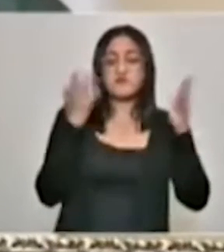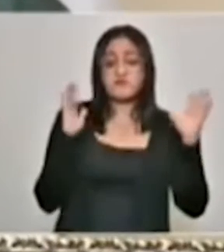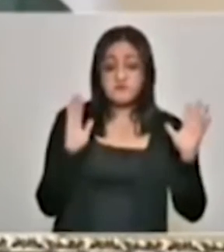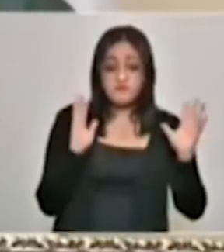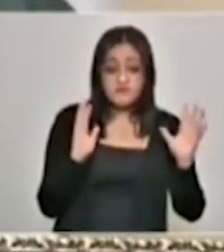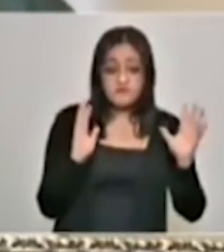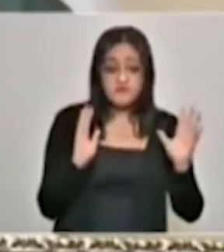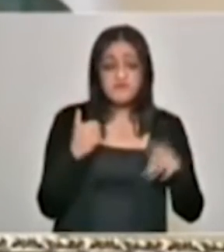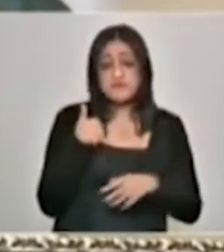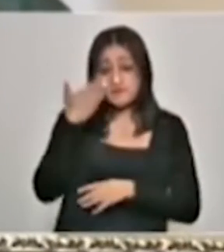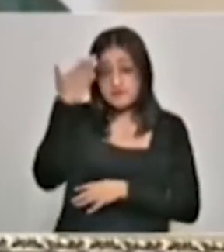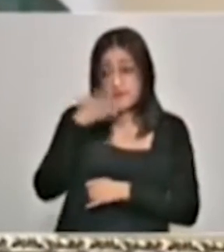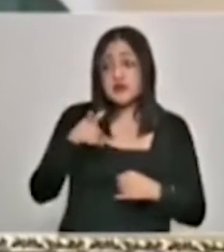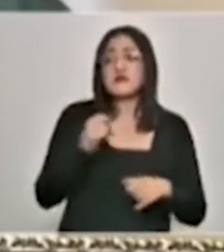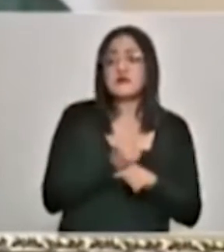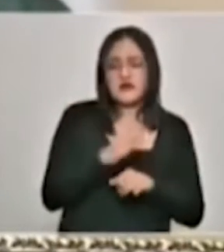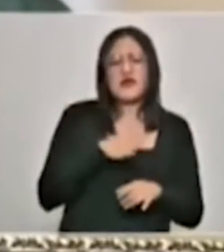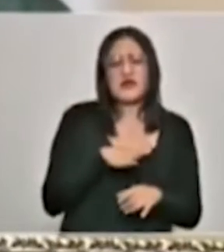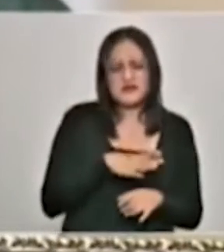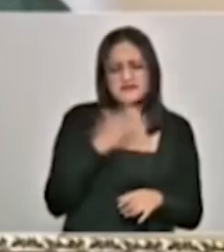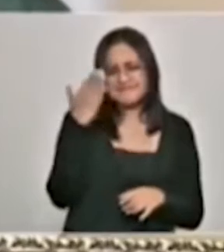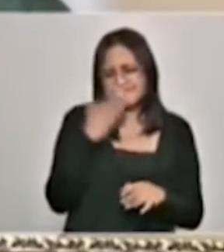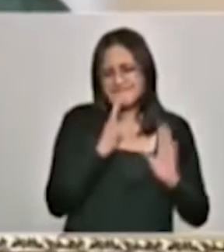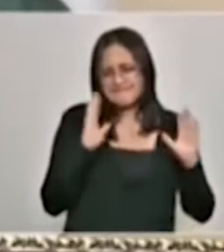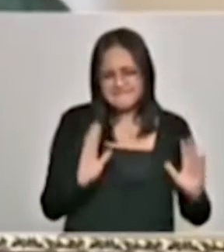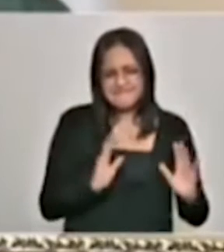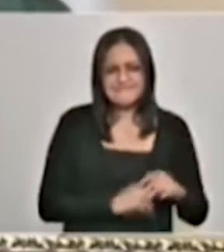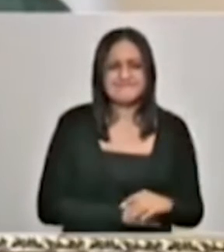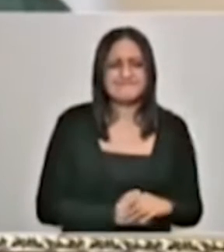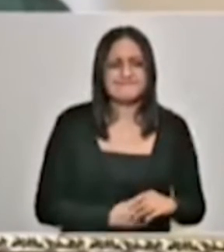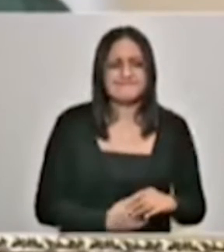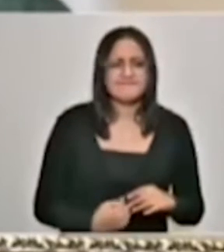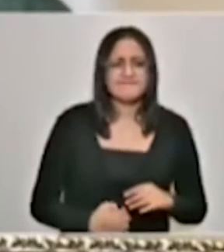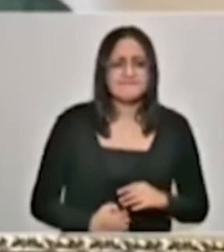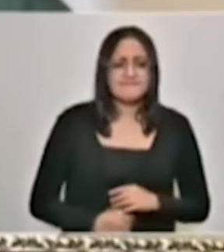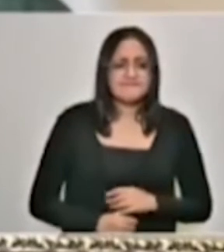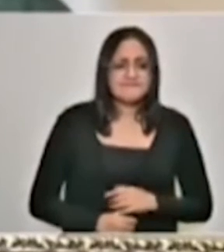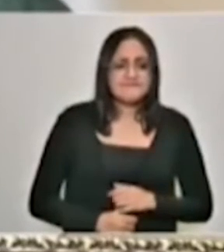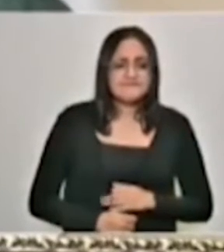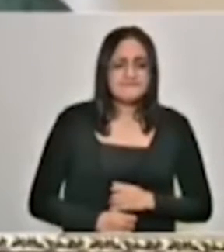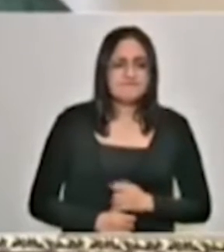¿sabe? Se sabe, hay una investigación. Hay una investigación.